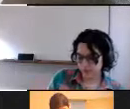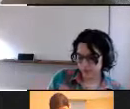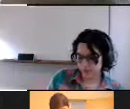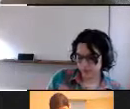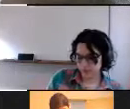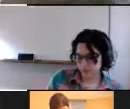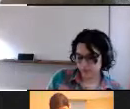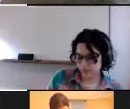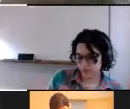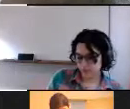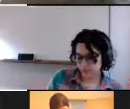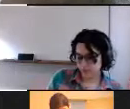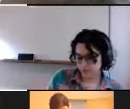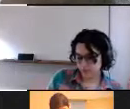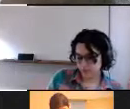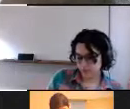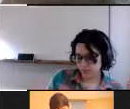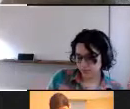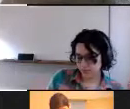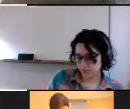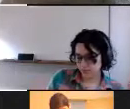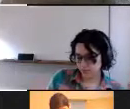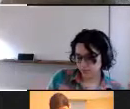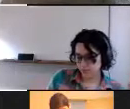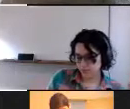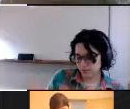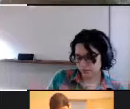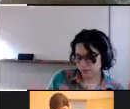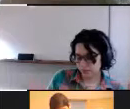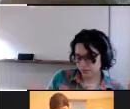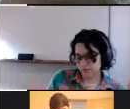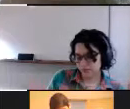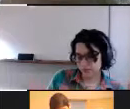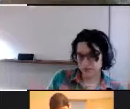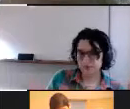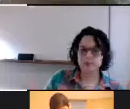dos. Entonces bueno, habíamos dicho que ya sabemos